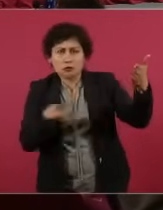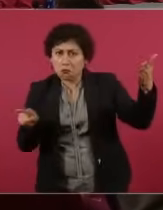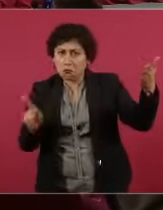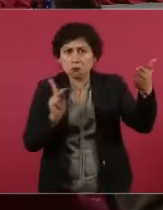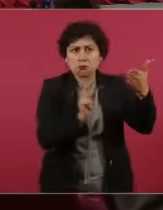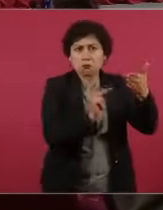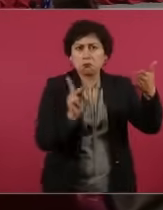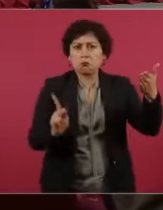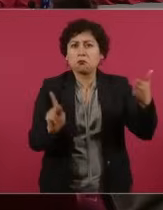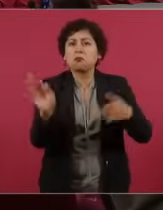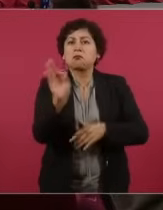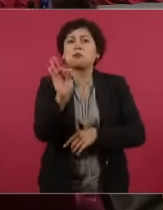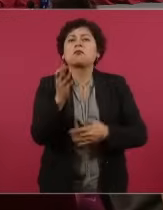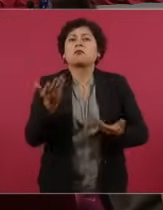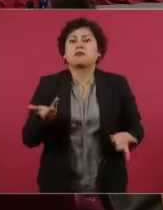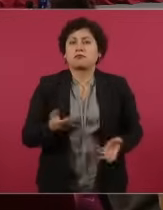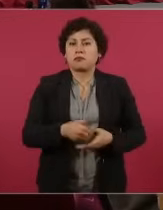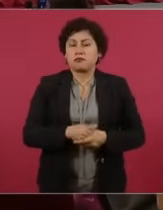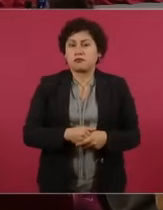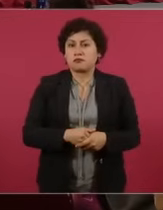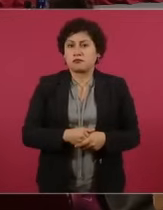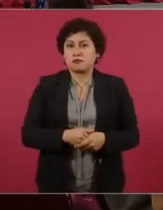Vamos a ver qué vienen 8 en Reforma.